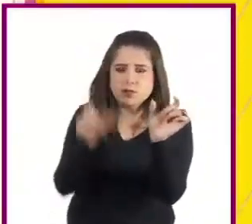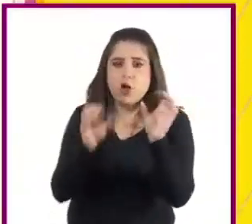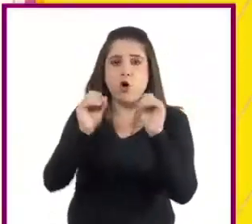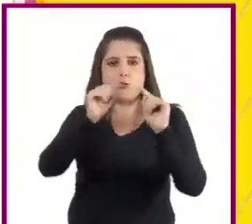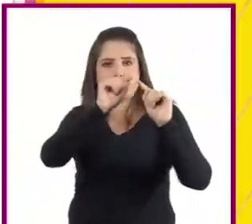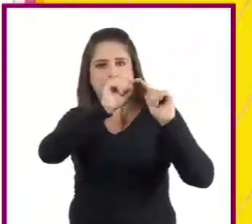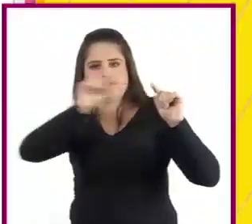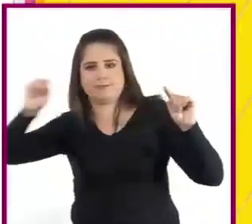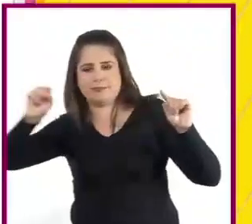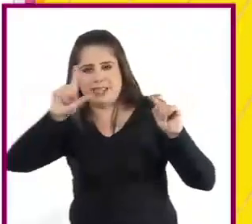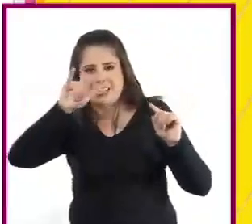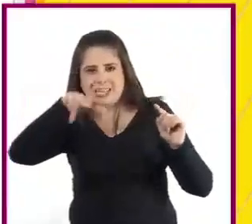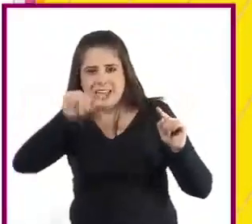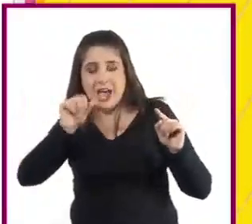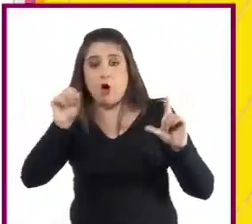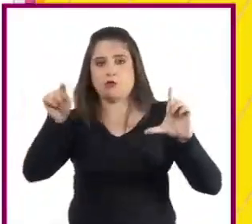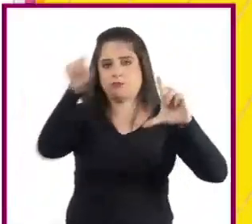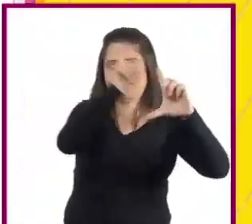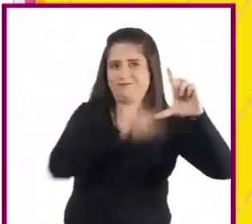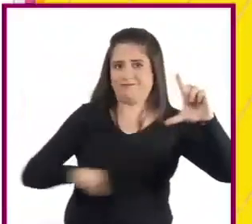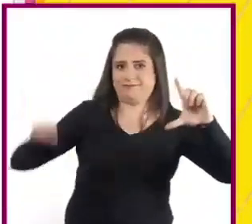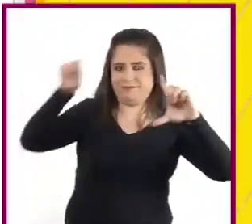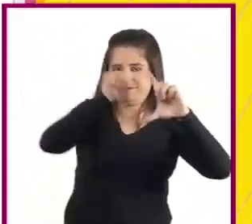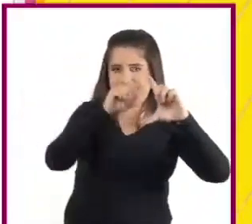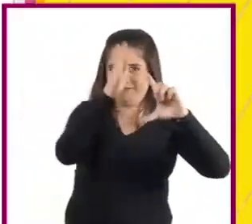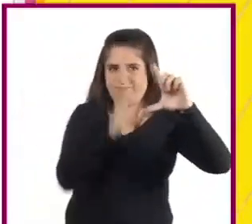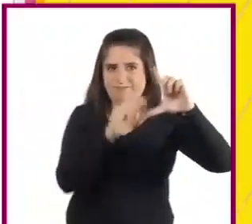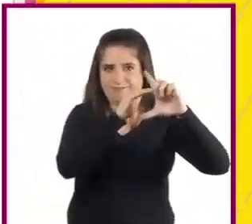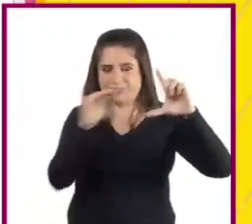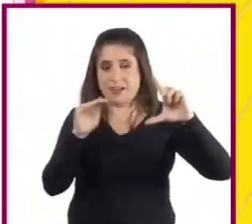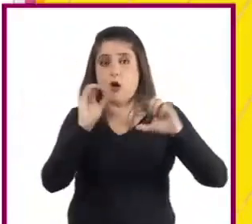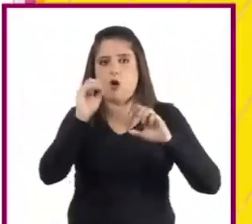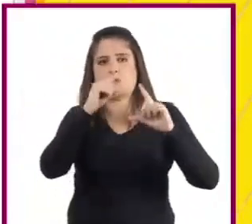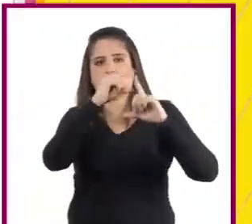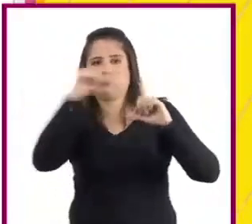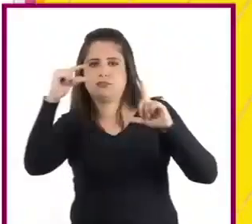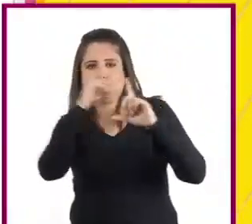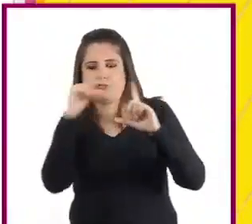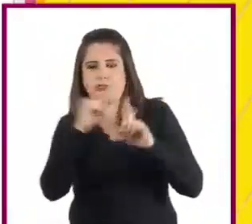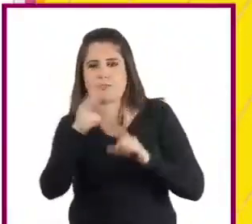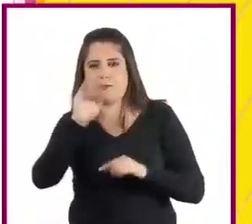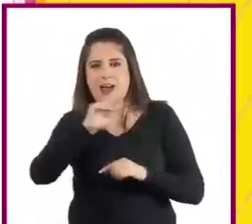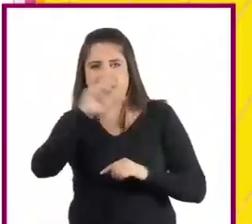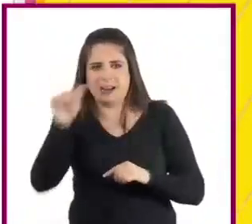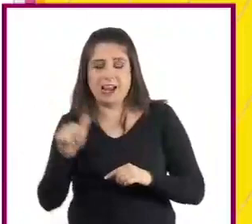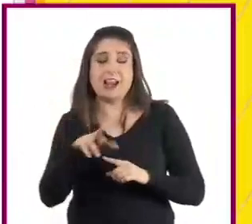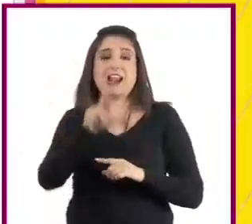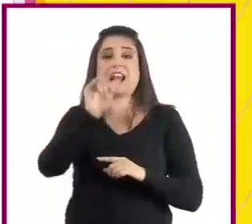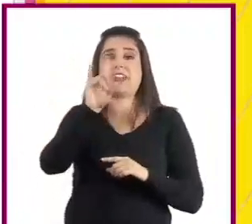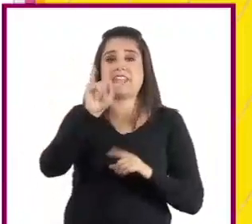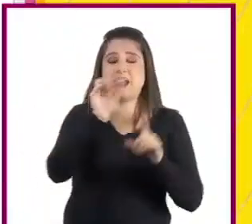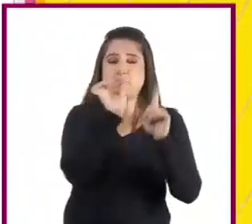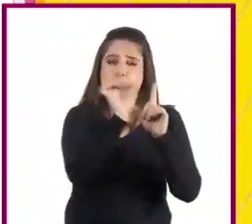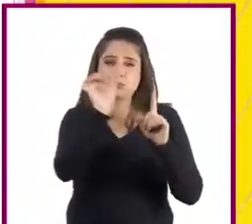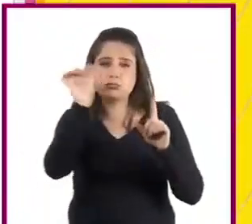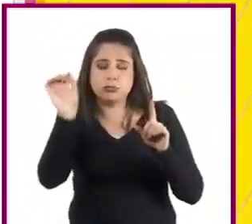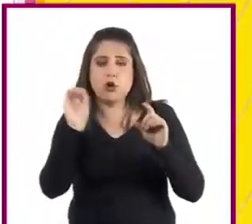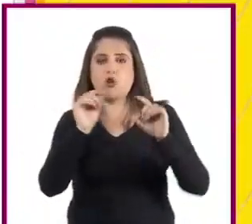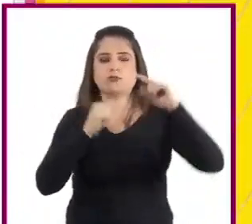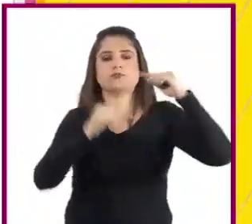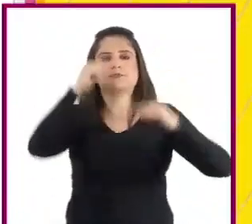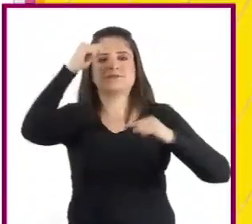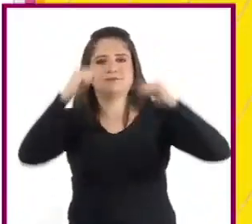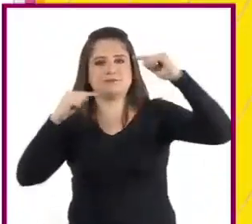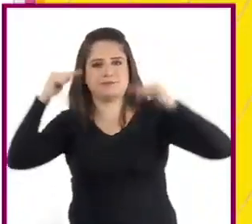línea, circular, barra, radial, histograma,